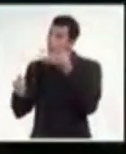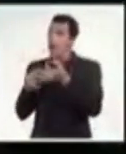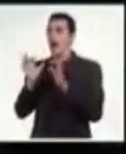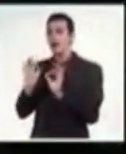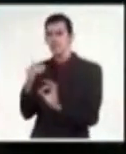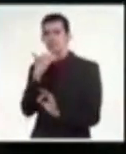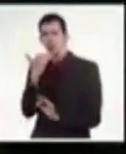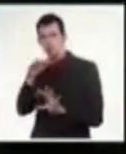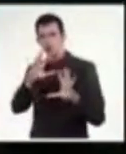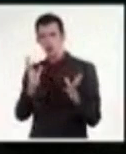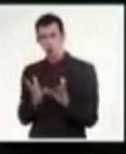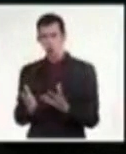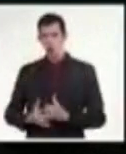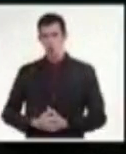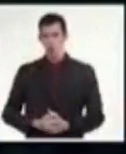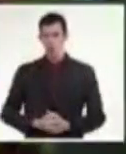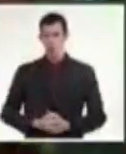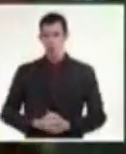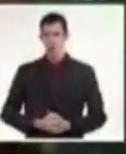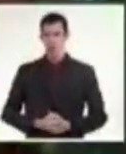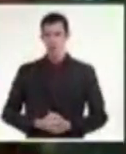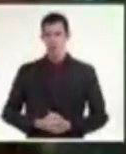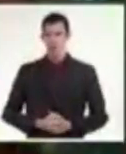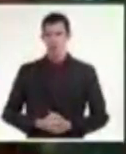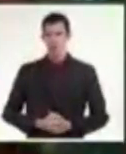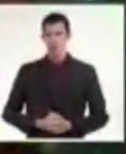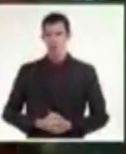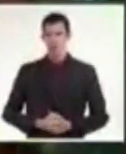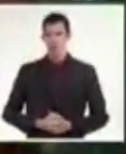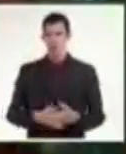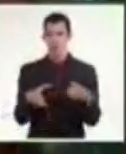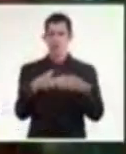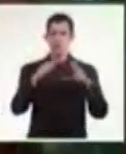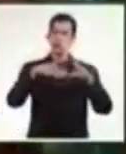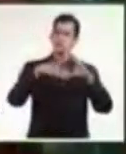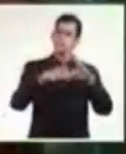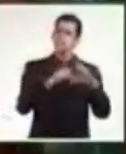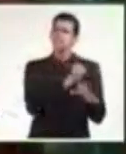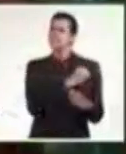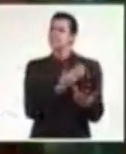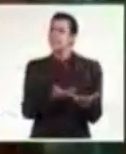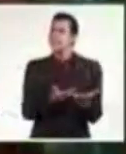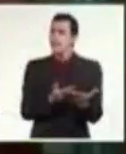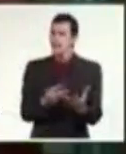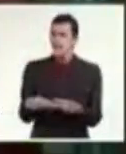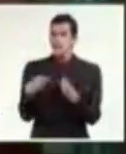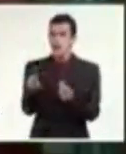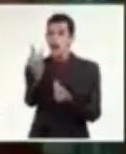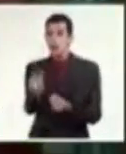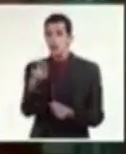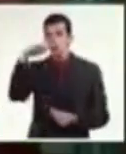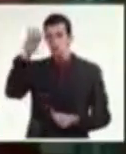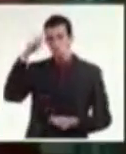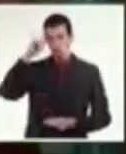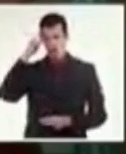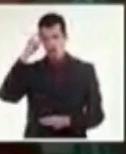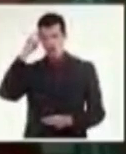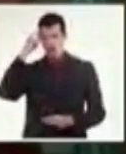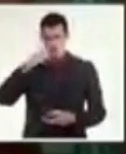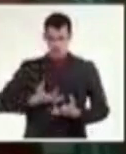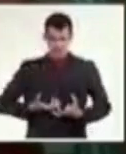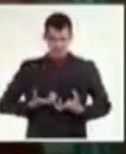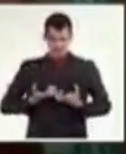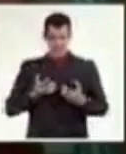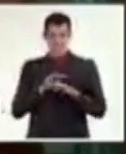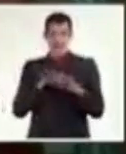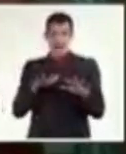cometer actos delictivos. Porque esas personas lo único que quieren es violencia en este país. Al final